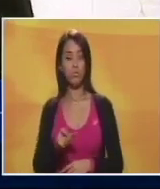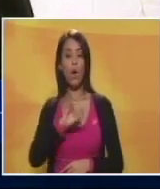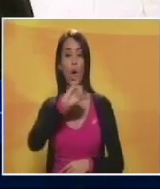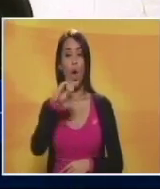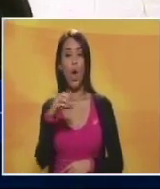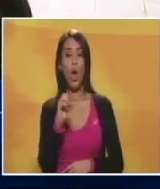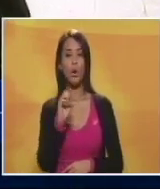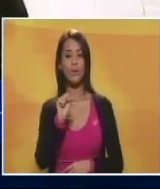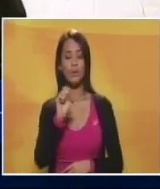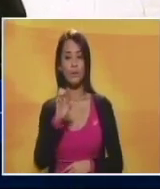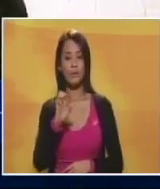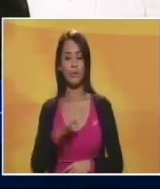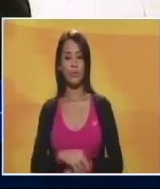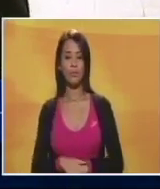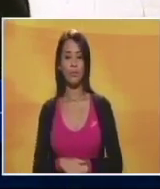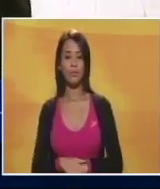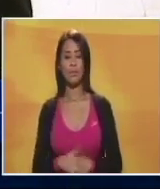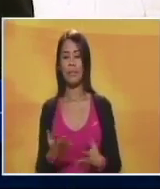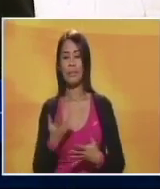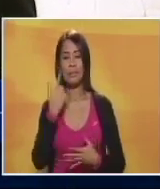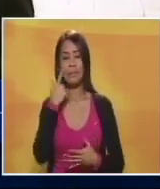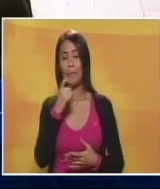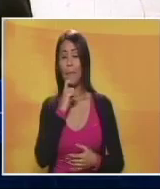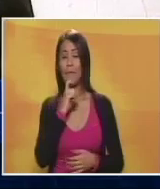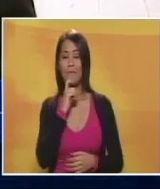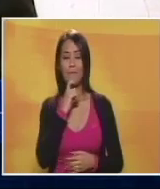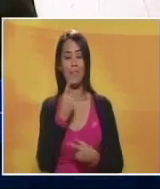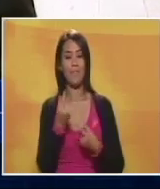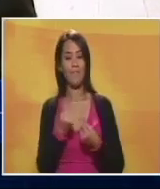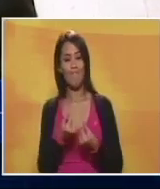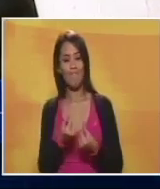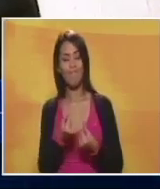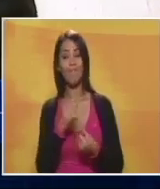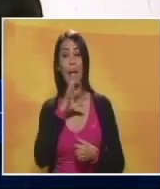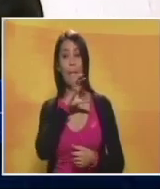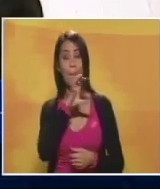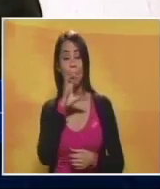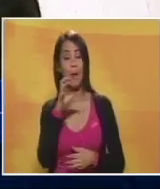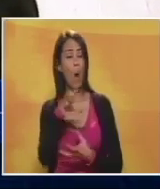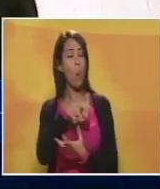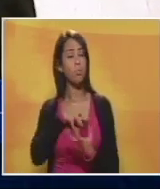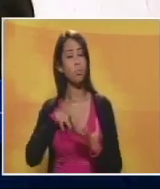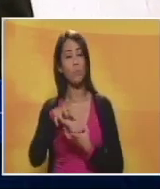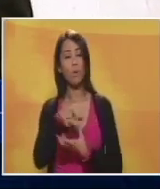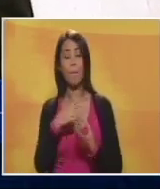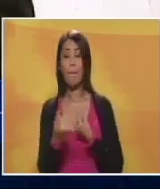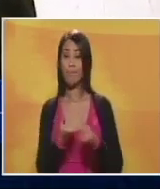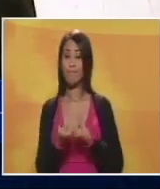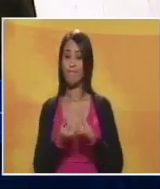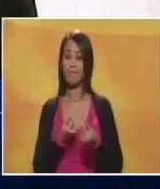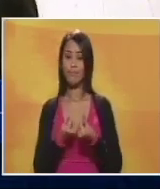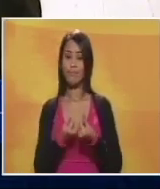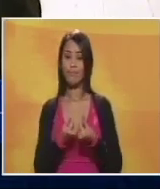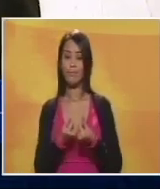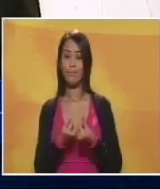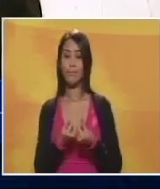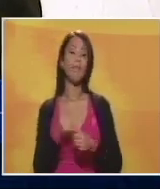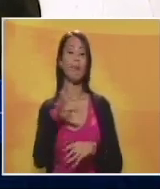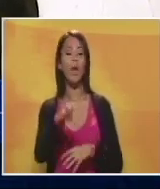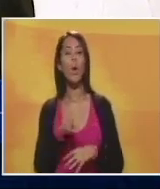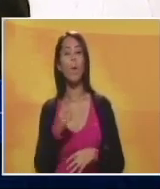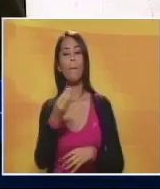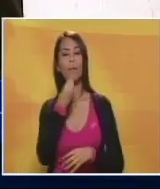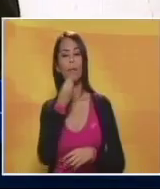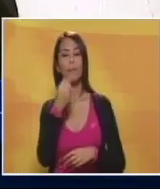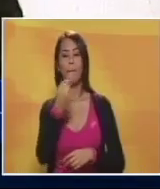José Guerra, esto afectaría el crédito externo y al mismo tiempo crearía problemas para el financiamiento de la compra de